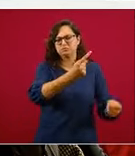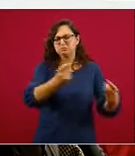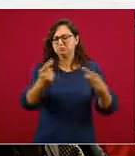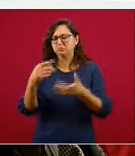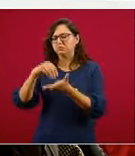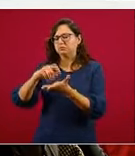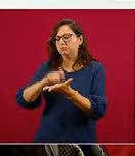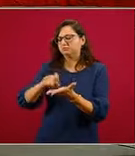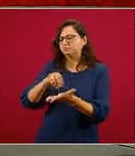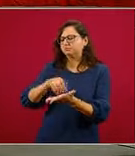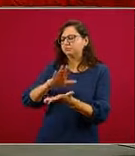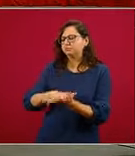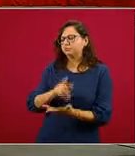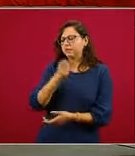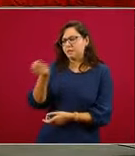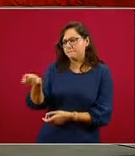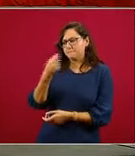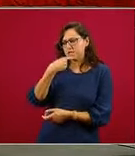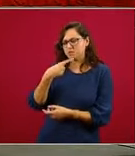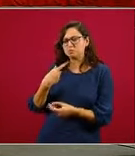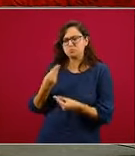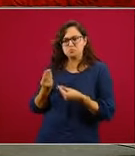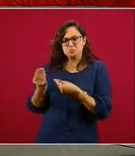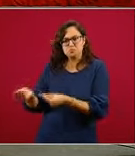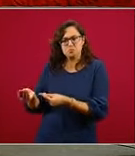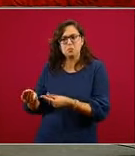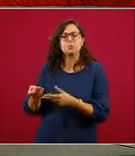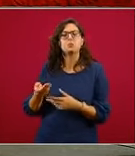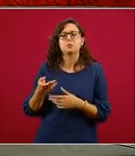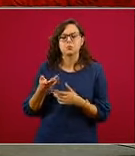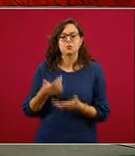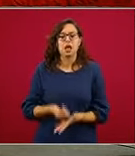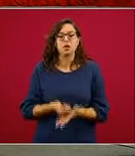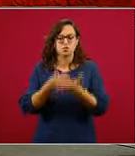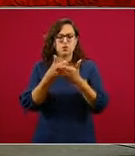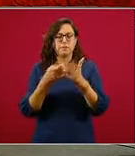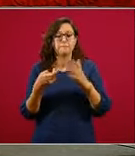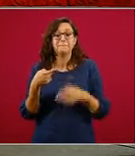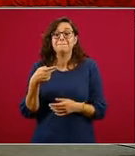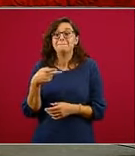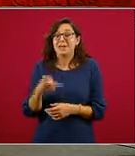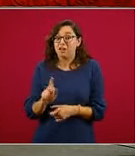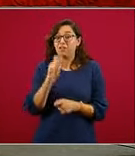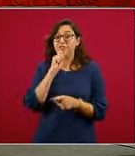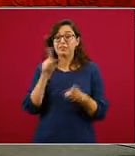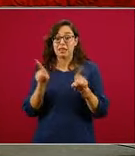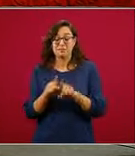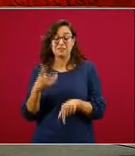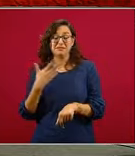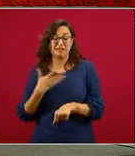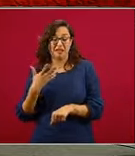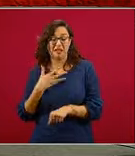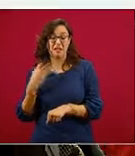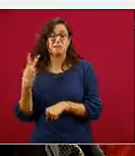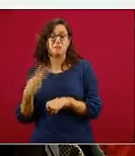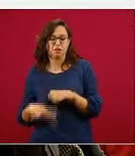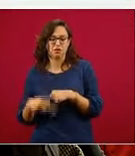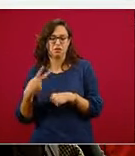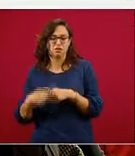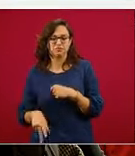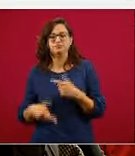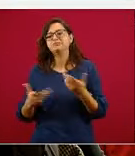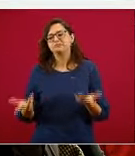especialistas, pero tenemos que saber que tienen algunos riesgos. ¿Cuáles son estos medicamentos? Bueno, los que hemos